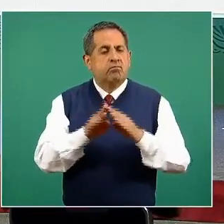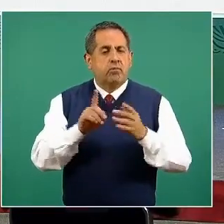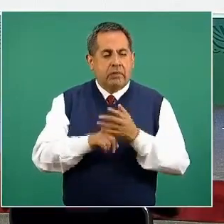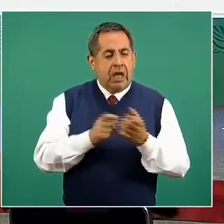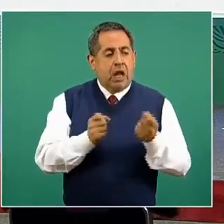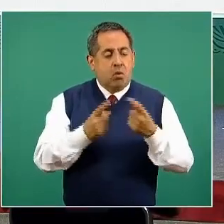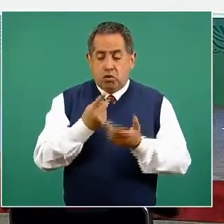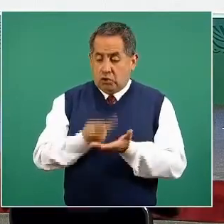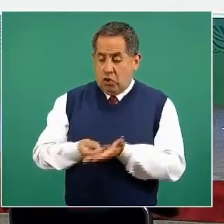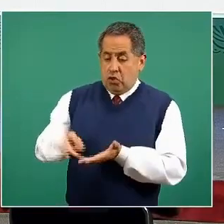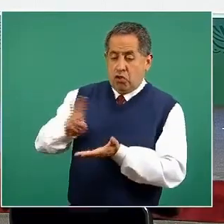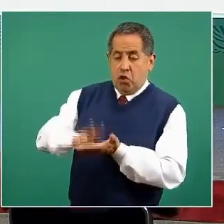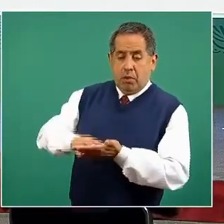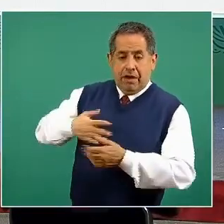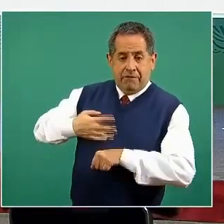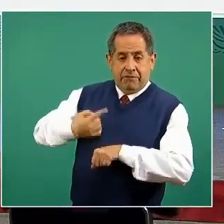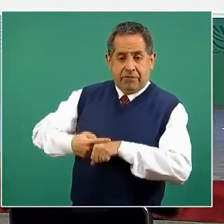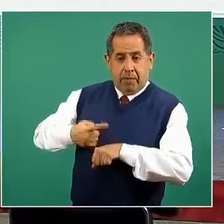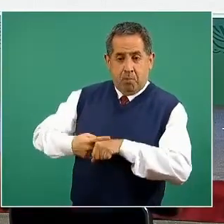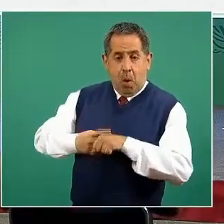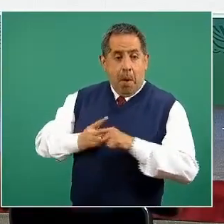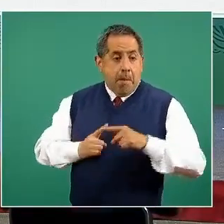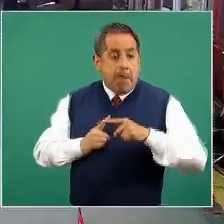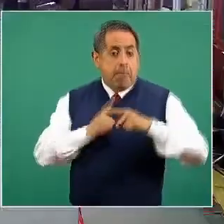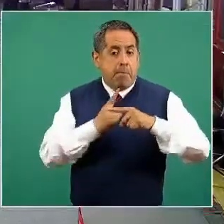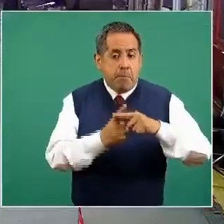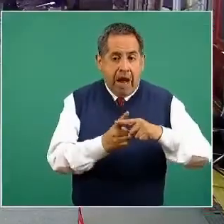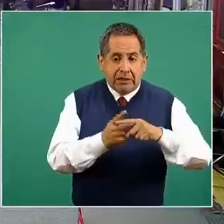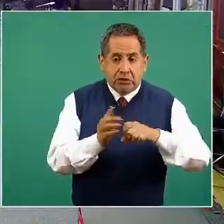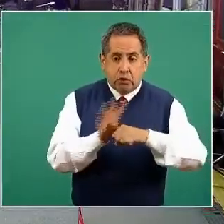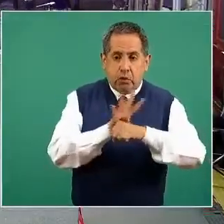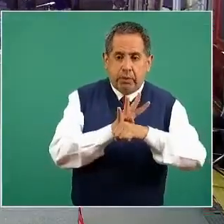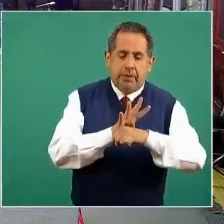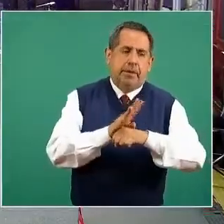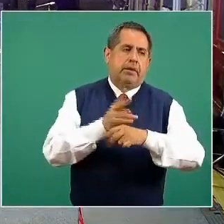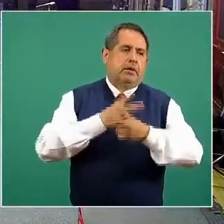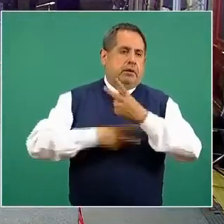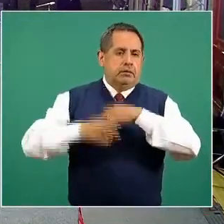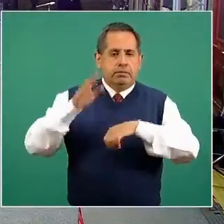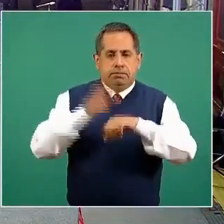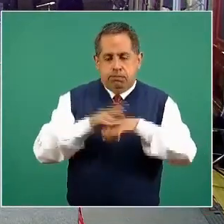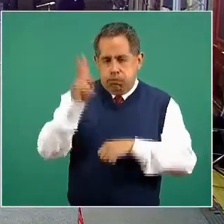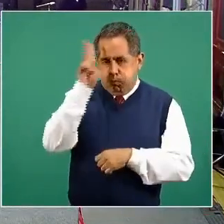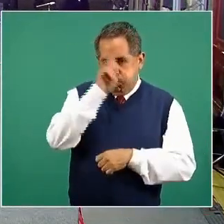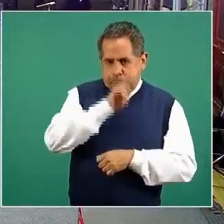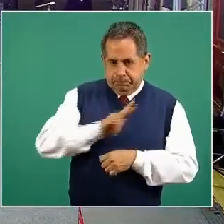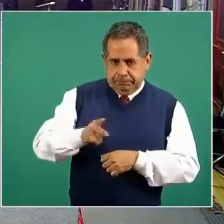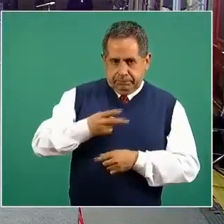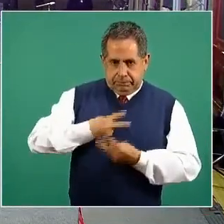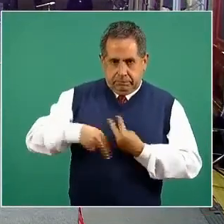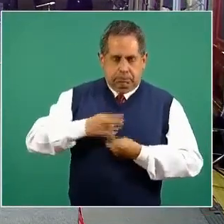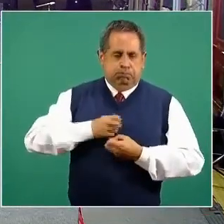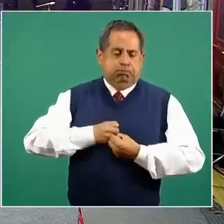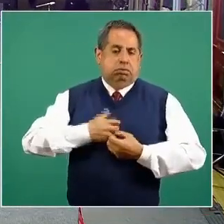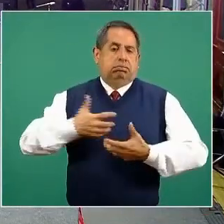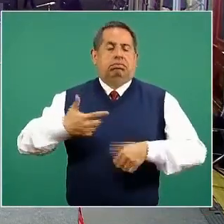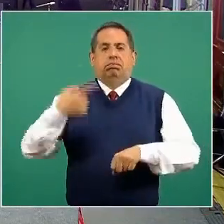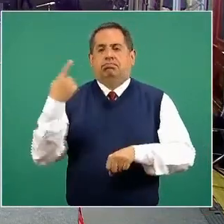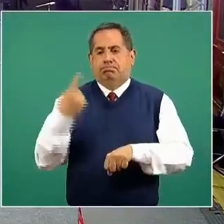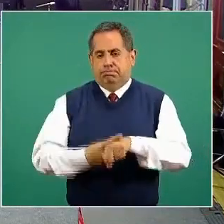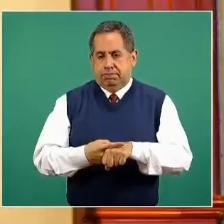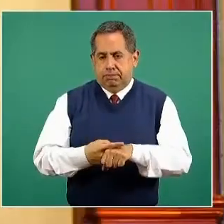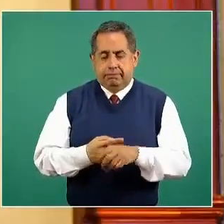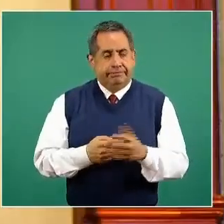de riesgo o una comorbilidad que sabemos facilitan la evolución a una enfermedad grave y por lo tanto está